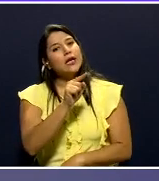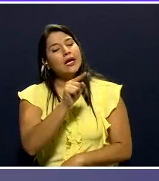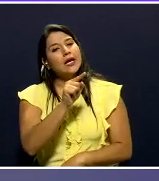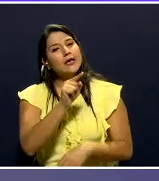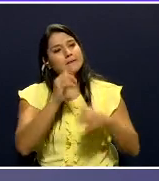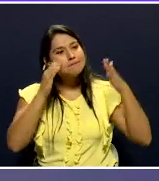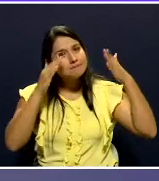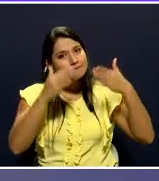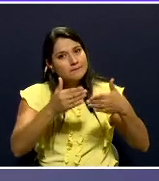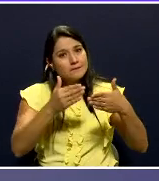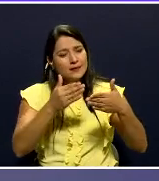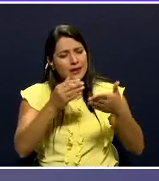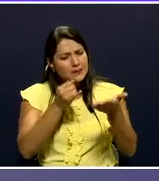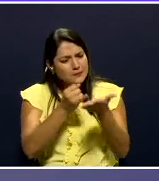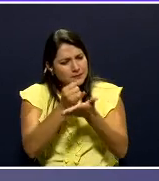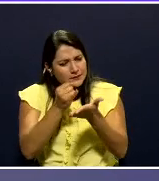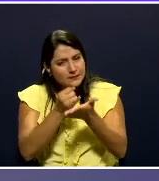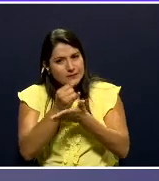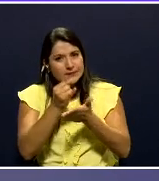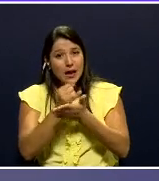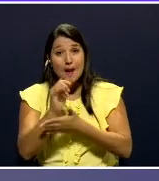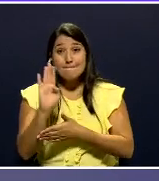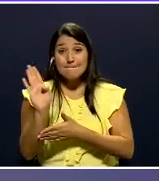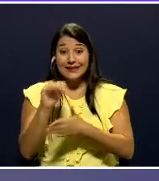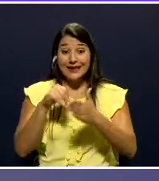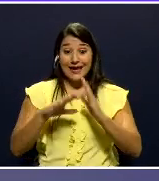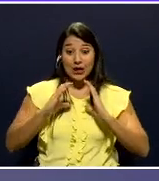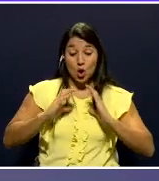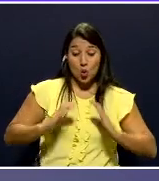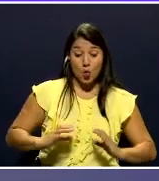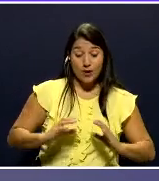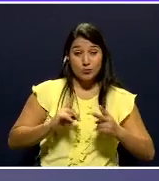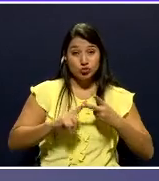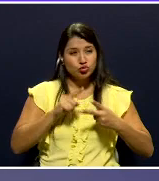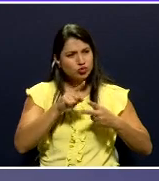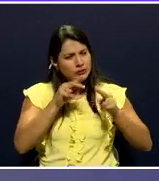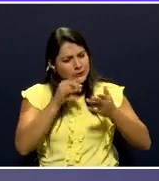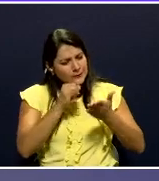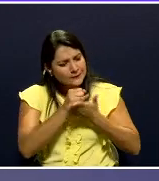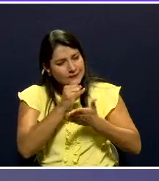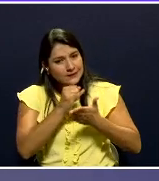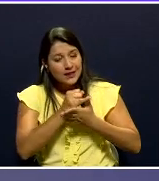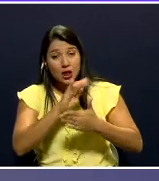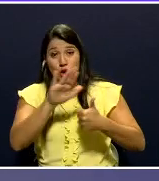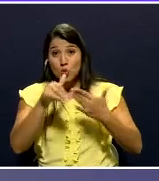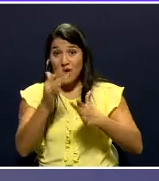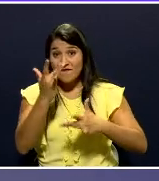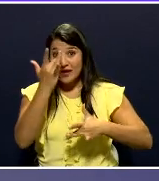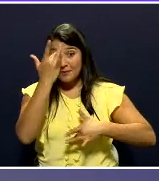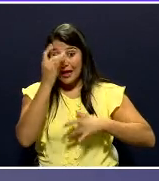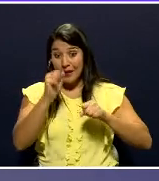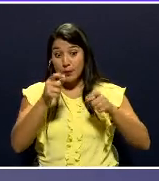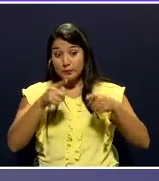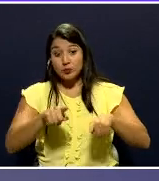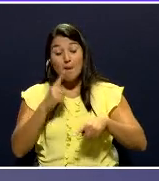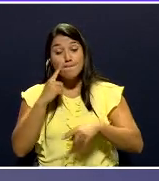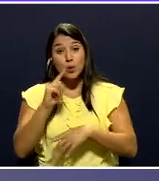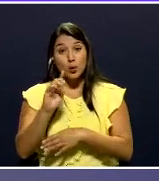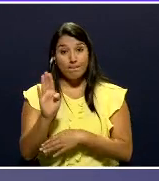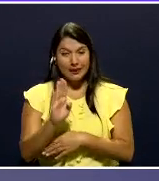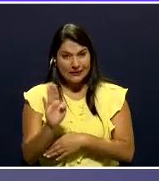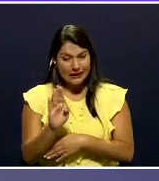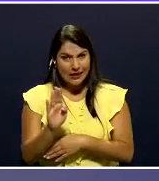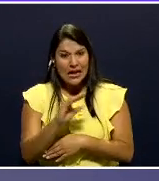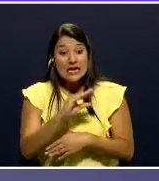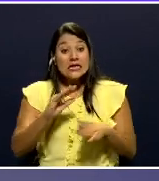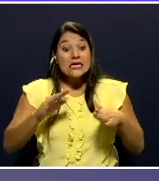al estudio de las bacterias del cuerpo humano y de las enfermedades que estas bacterias causan y de cómo